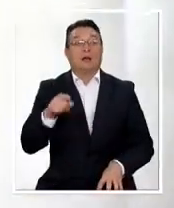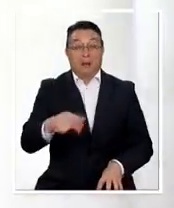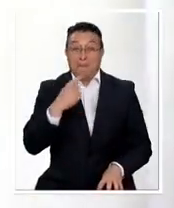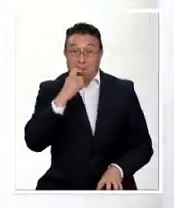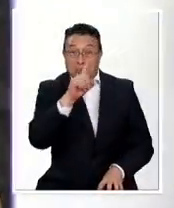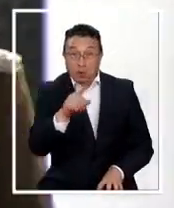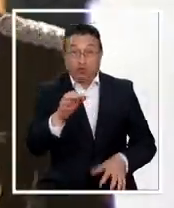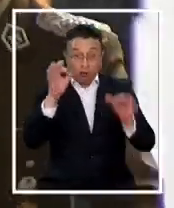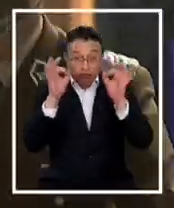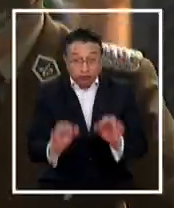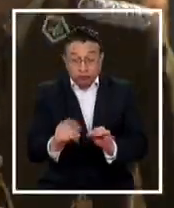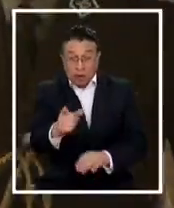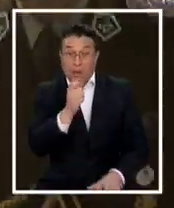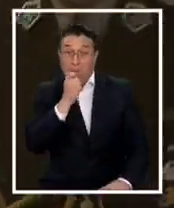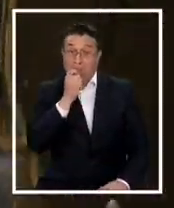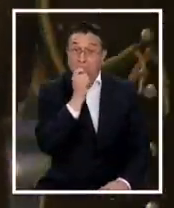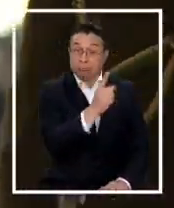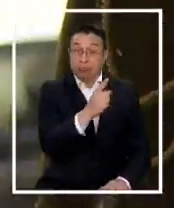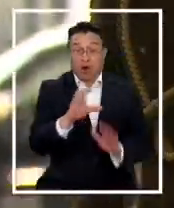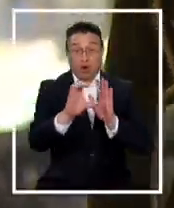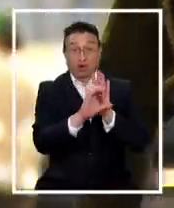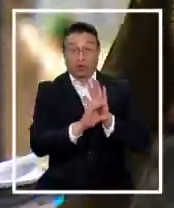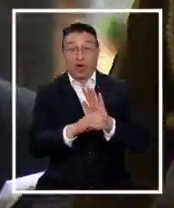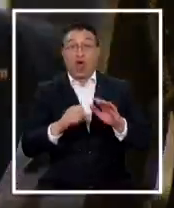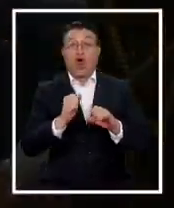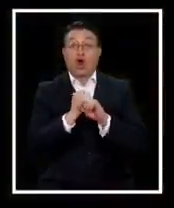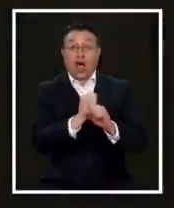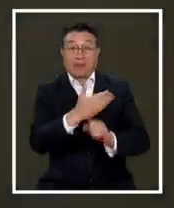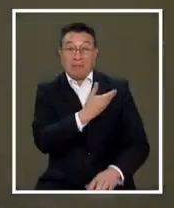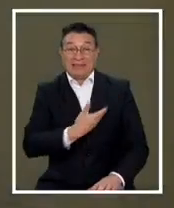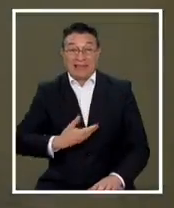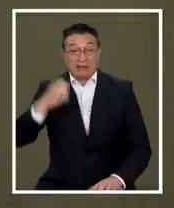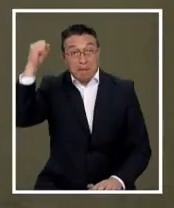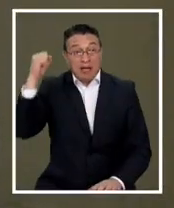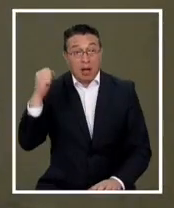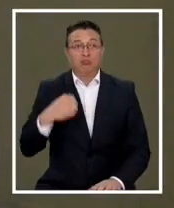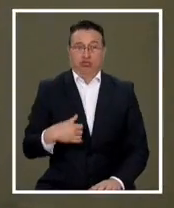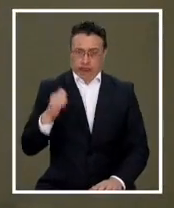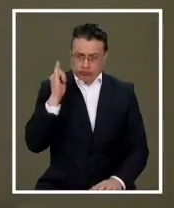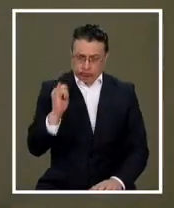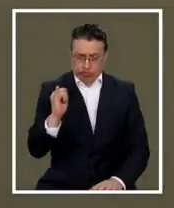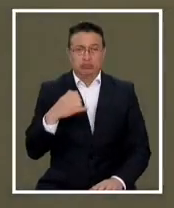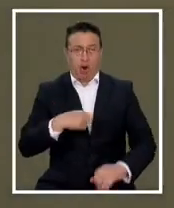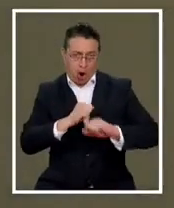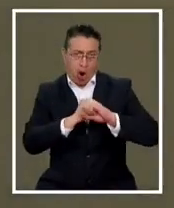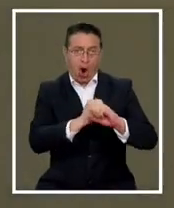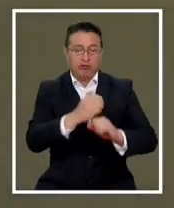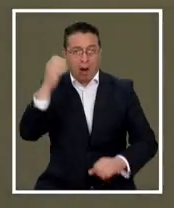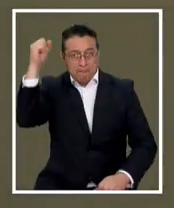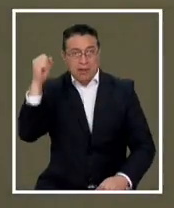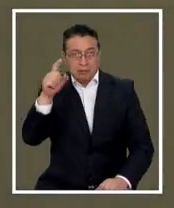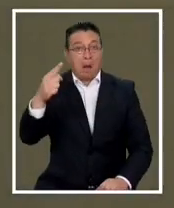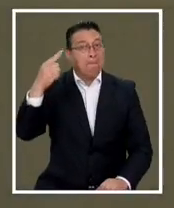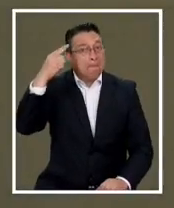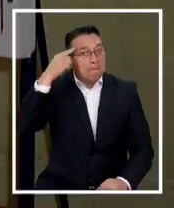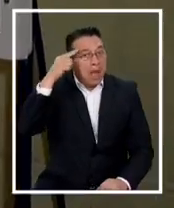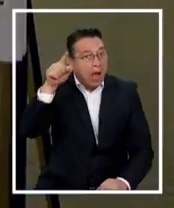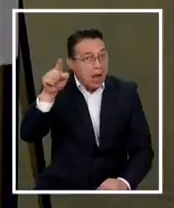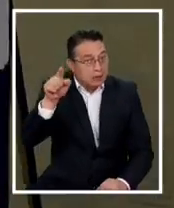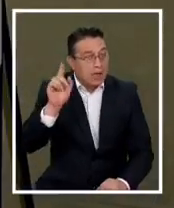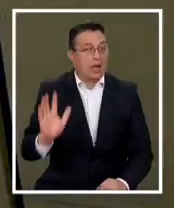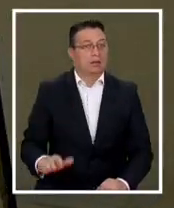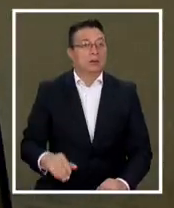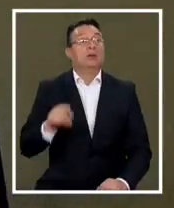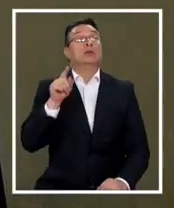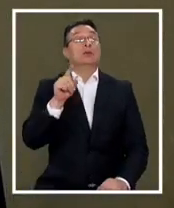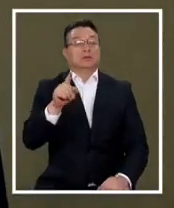¿van a oficializar esta acusación constitucional contra el presidente Piñera? Por supuesto, con mucha decisión. Piénselo dos veces, presidente Piñera. Yo creo que hoy día